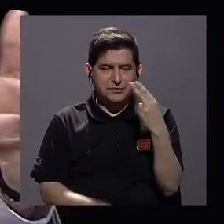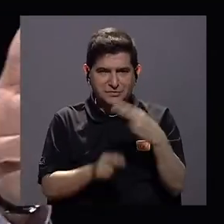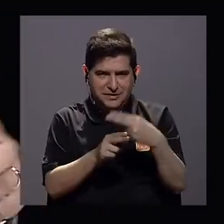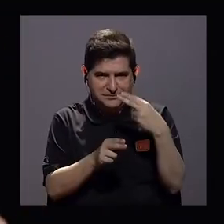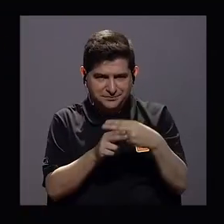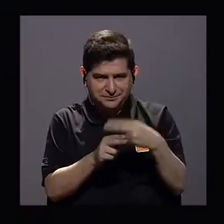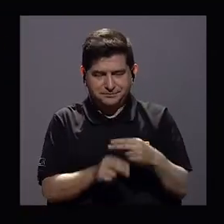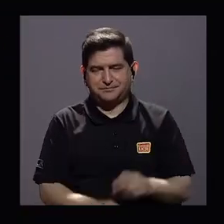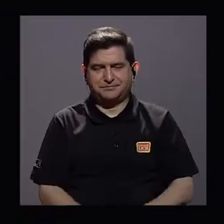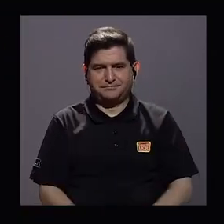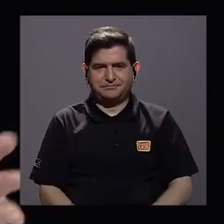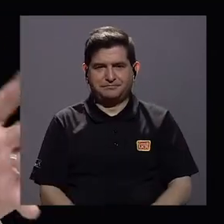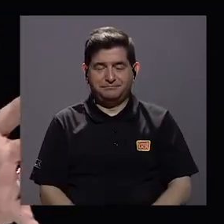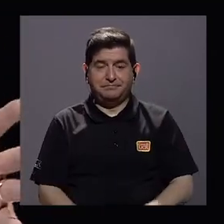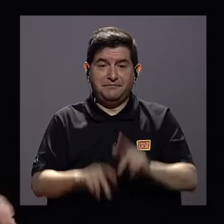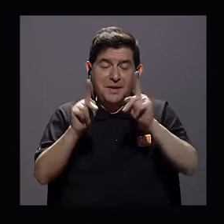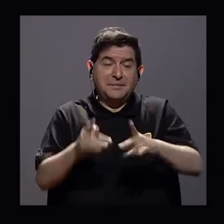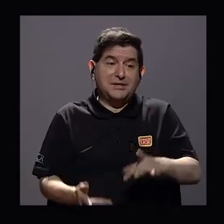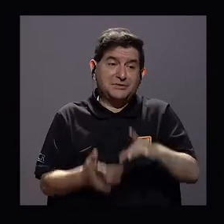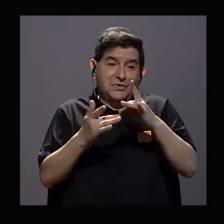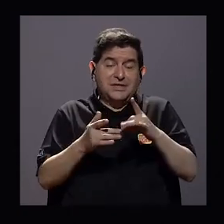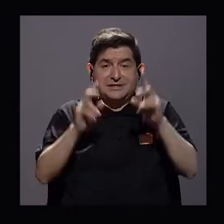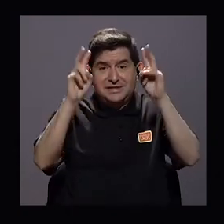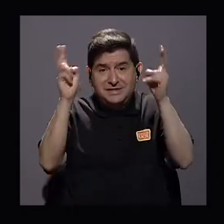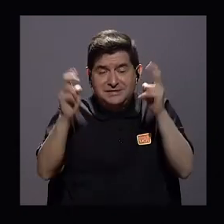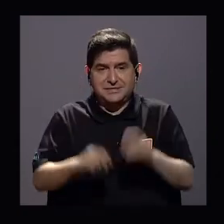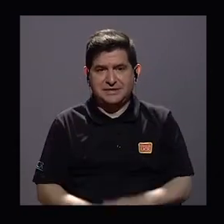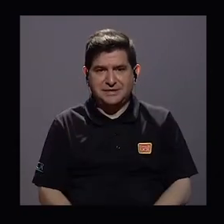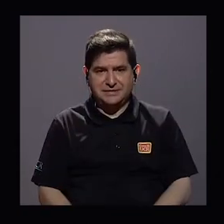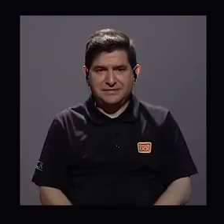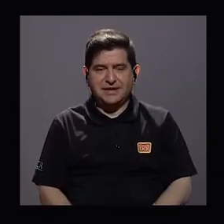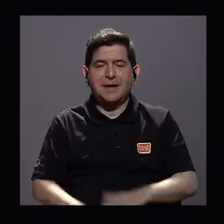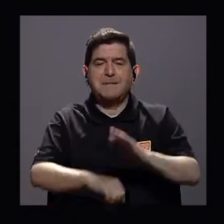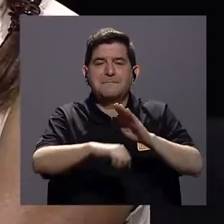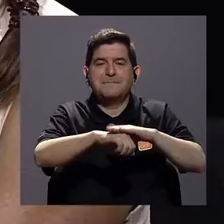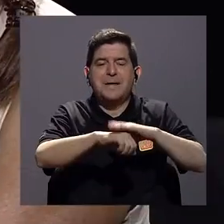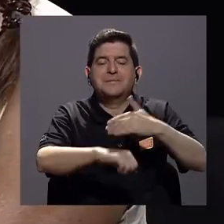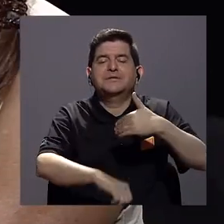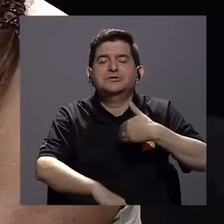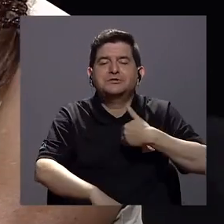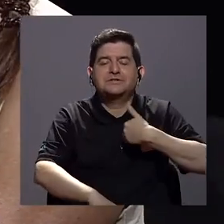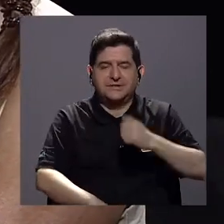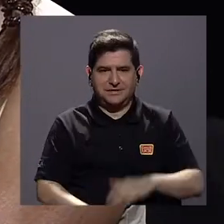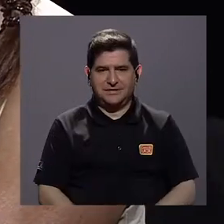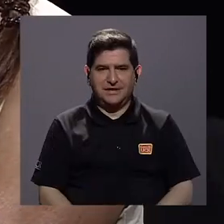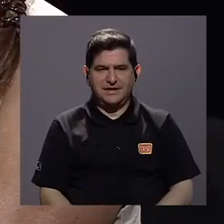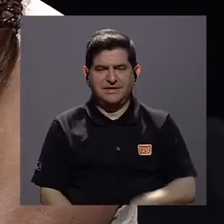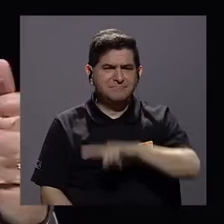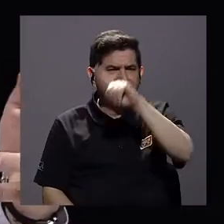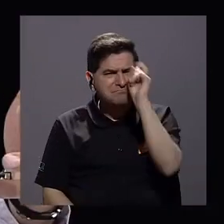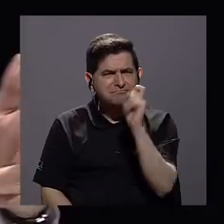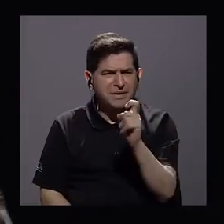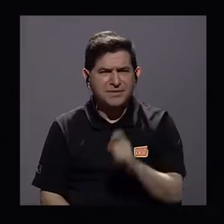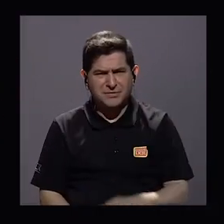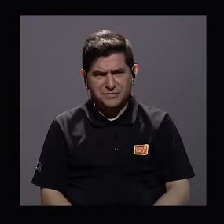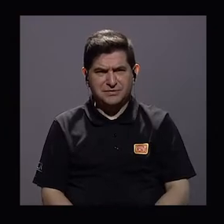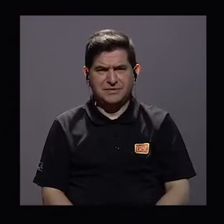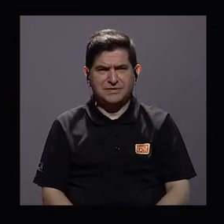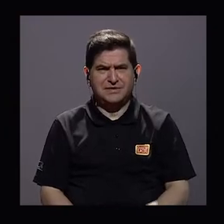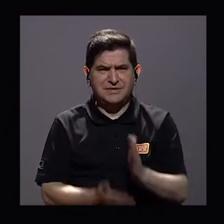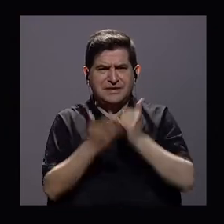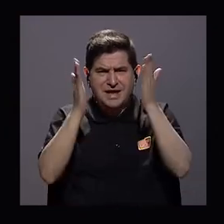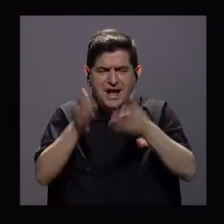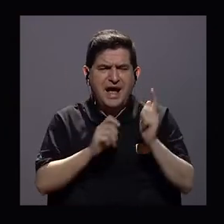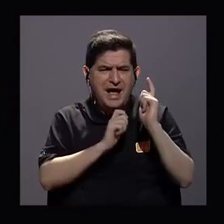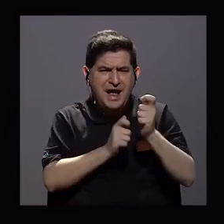en la terminología de quienes se especializan en esto como permisionarios. Así es. Y cualquiera le preguntaría si tenemos a alguien que se